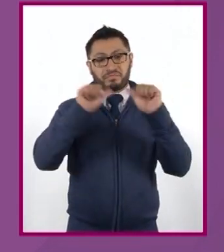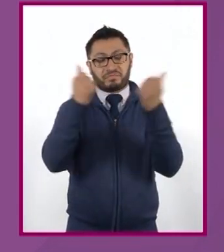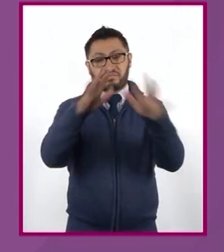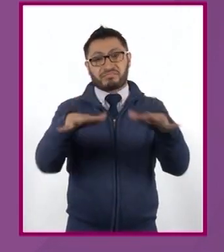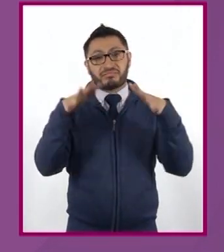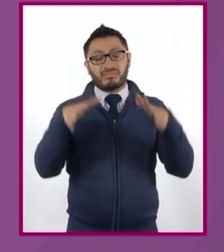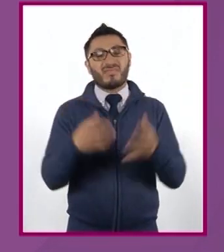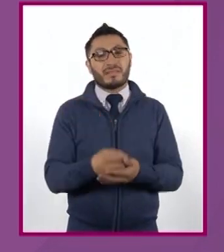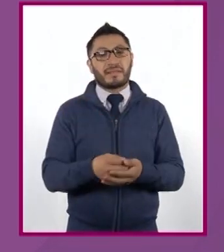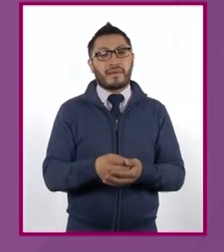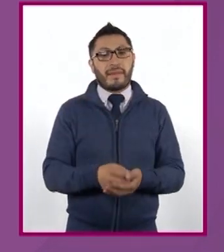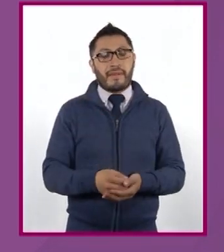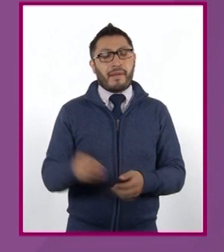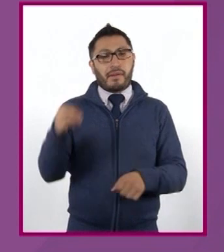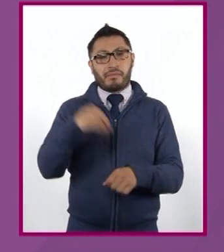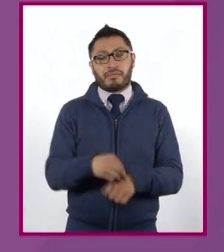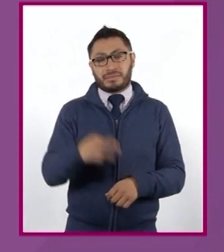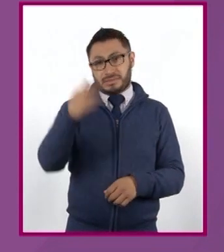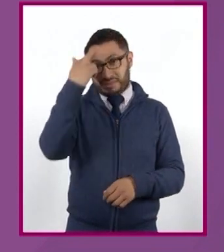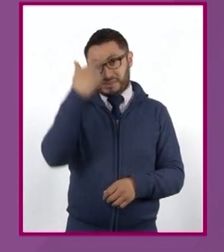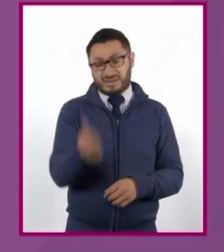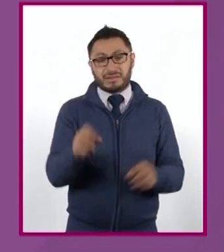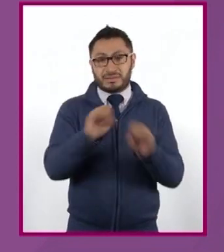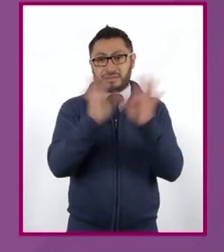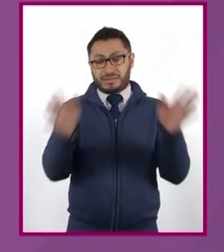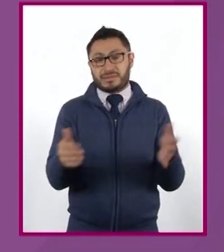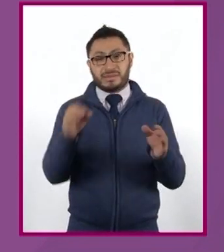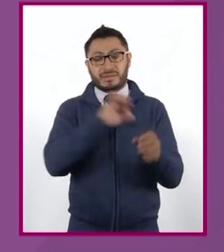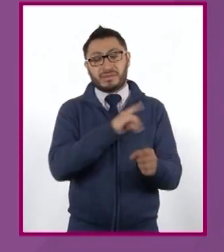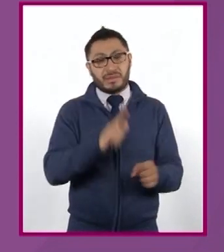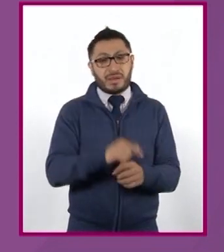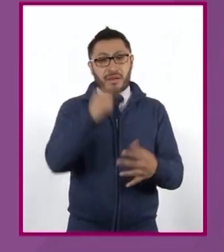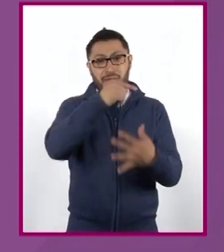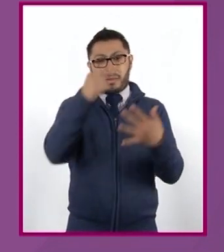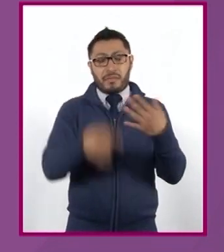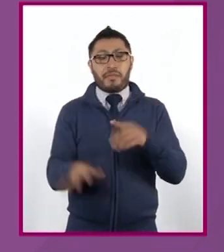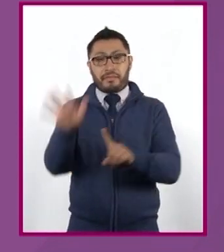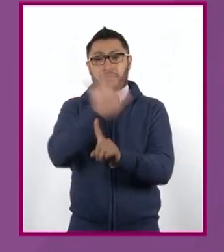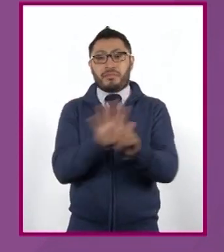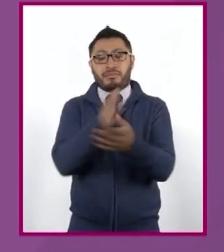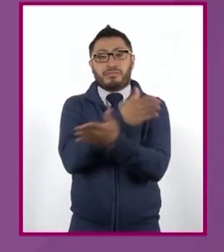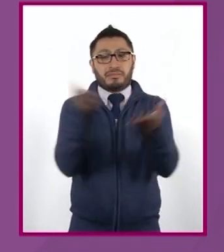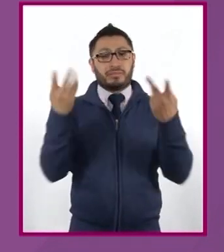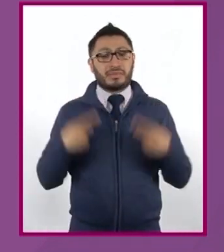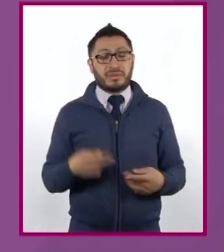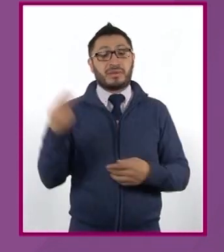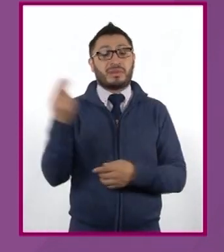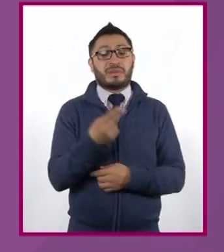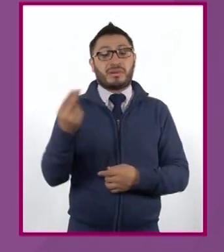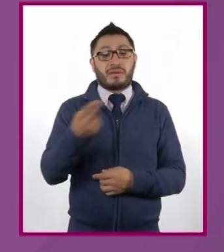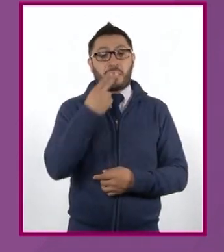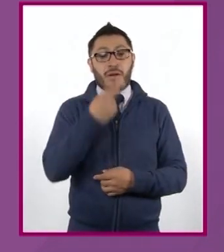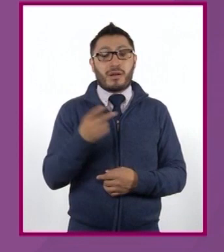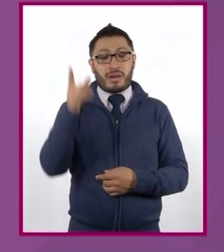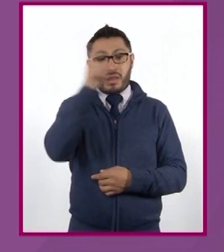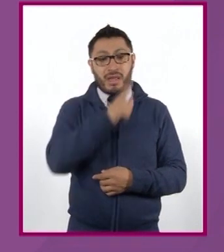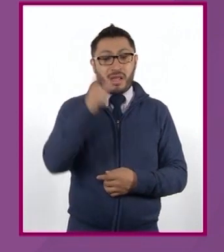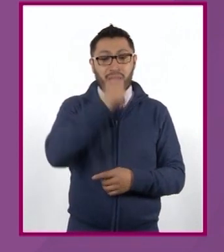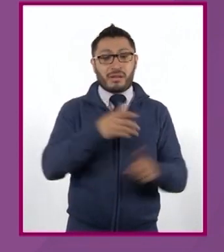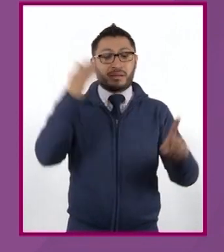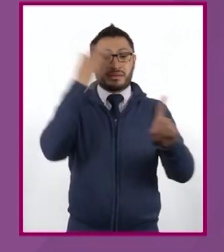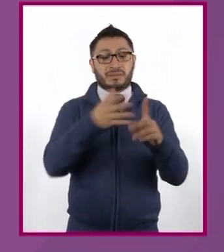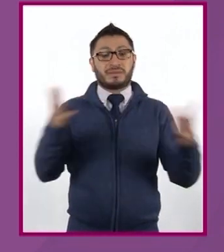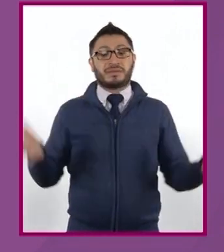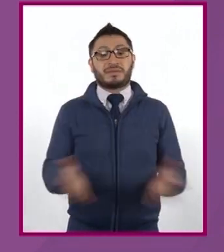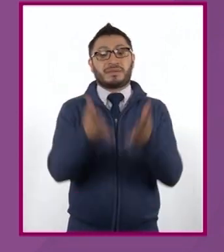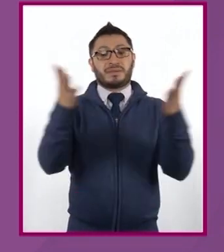consisten en establecer razonamientos claros y específicos que permiten convencer a quienes nos escuchan, Es necesario usar un lenguaje directo, haciendo